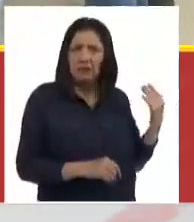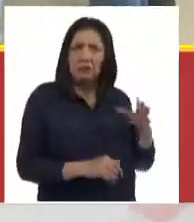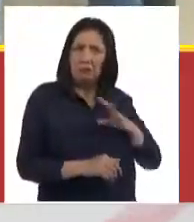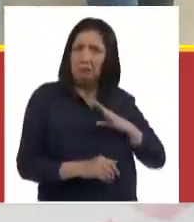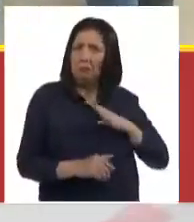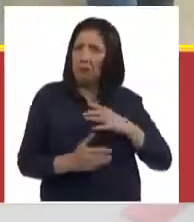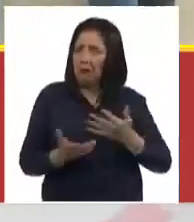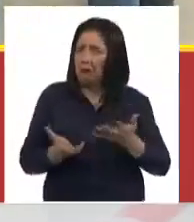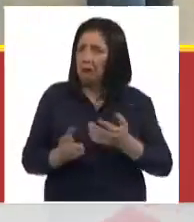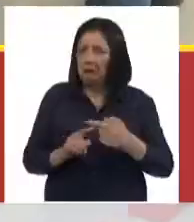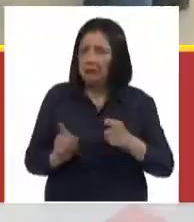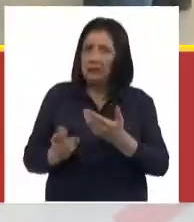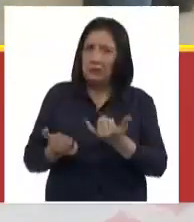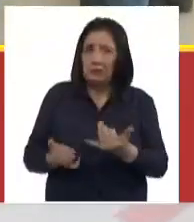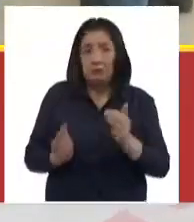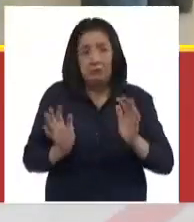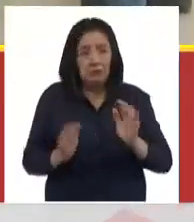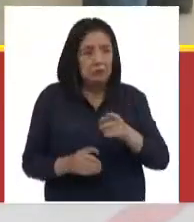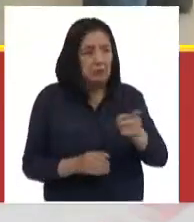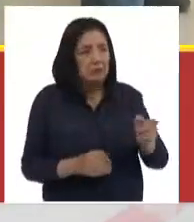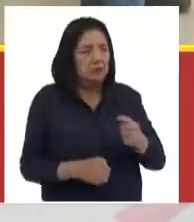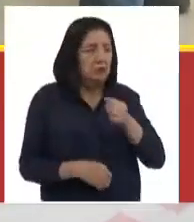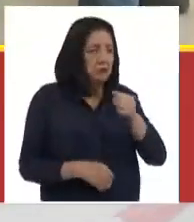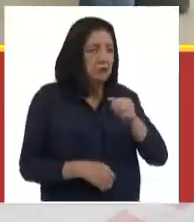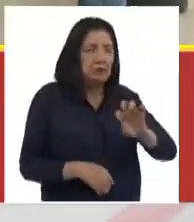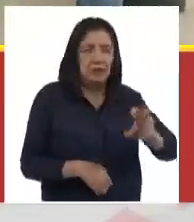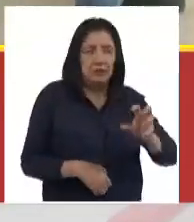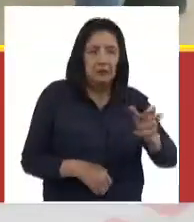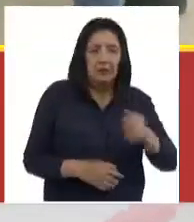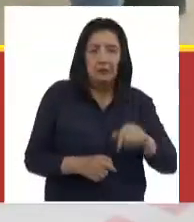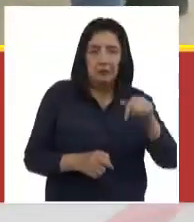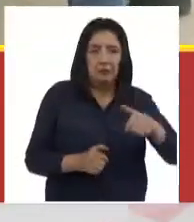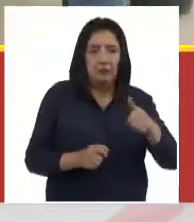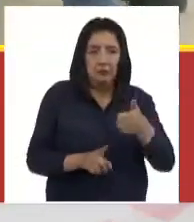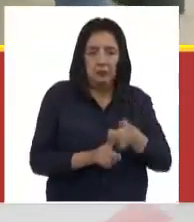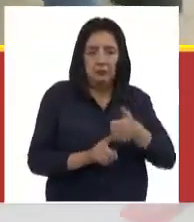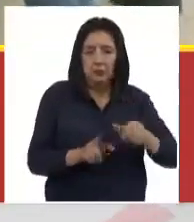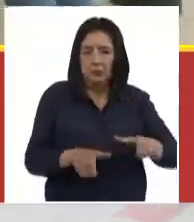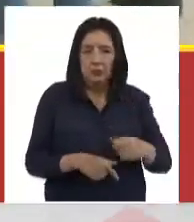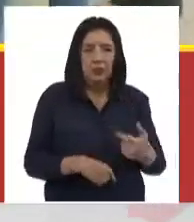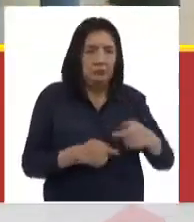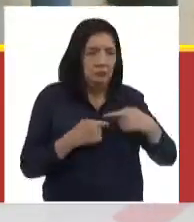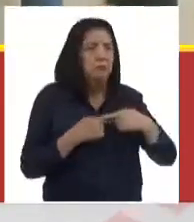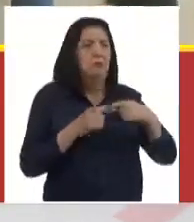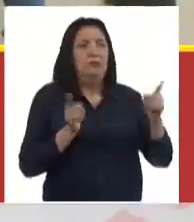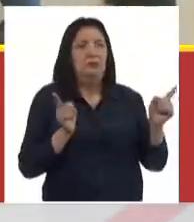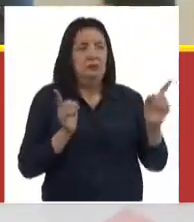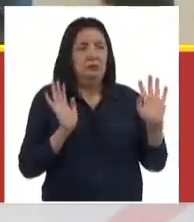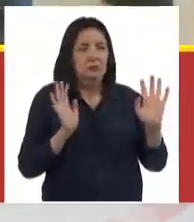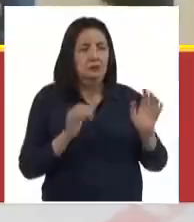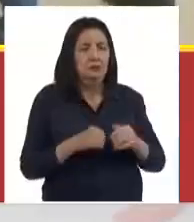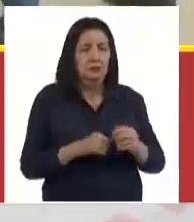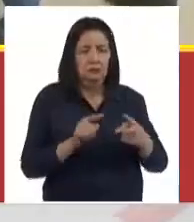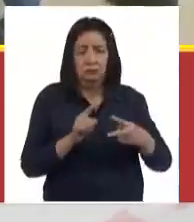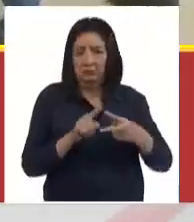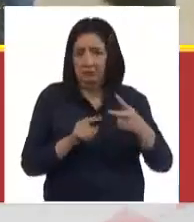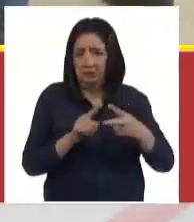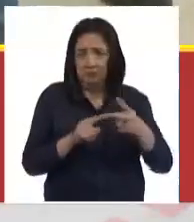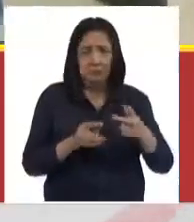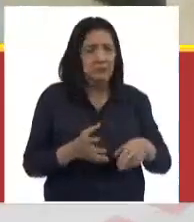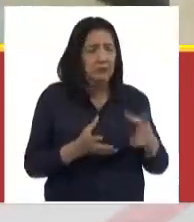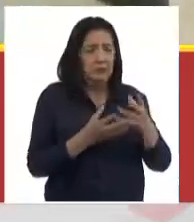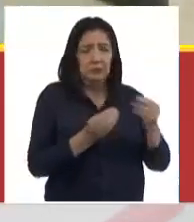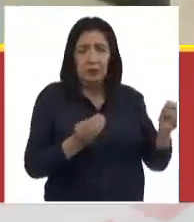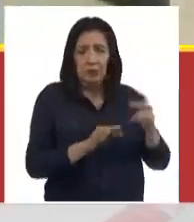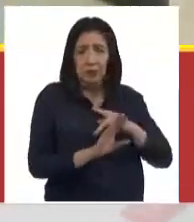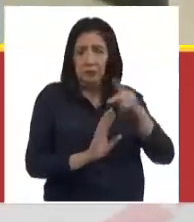anteriores. Pero bueno, ahora está dando entrevistas a radio locales y básicamente el mensaje que está dando es dos puntos, ¿no? Desaparecer